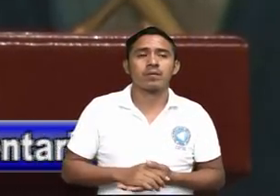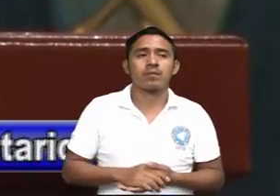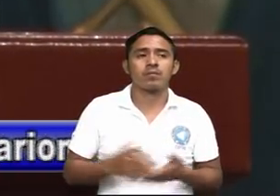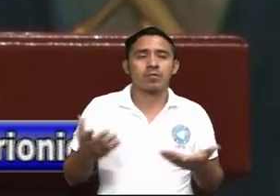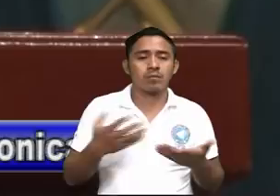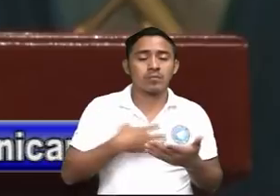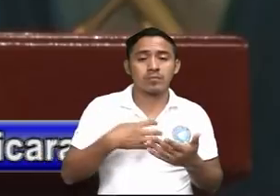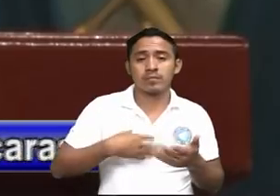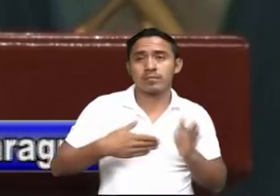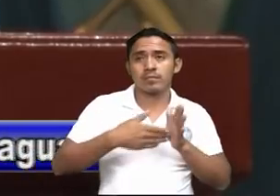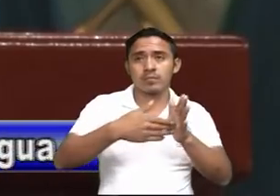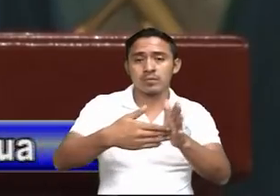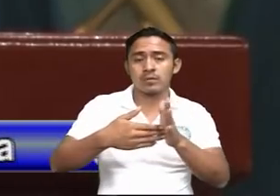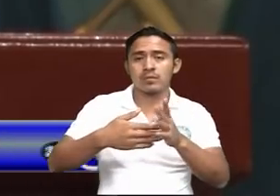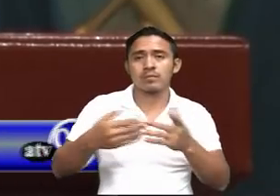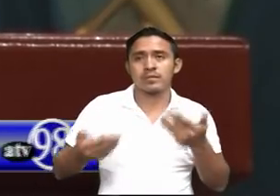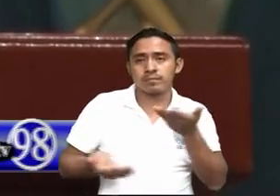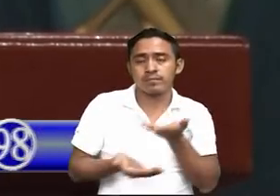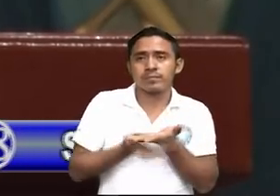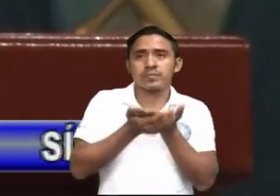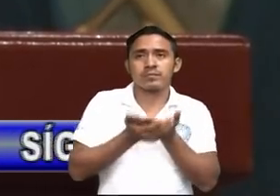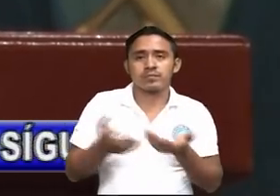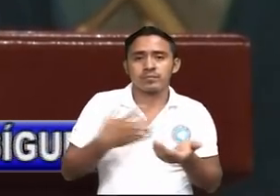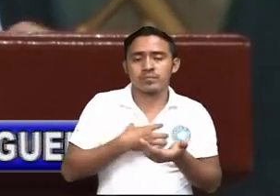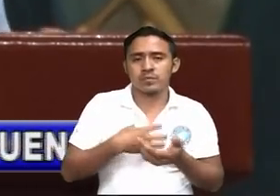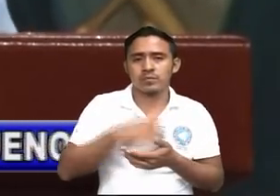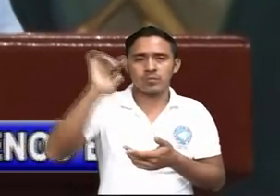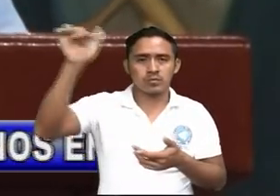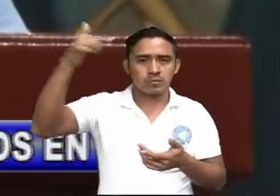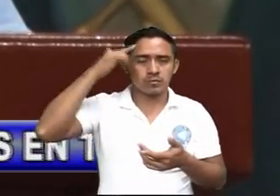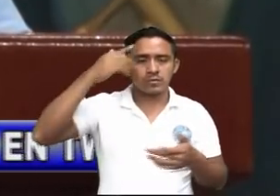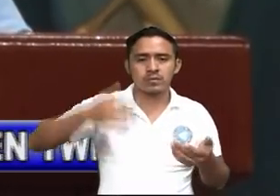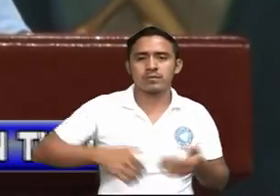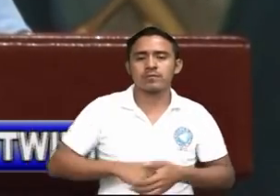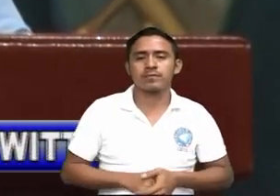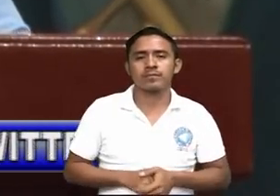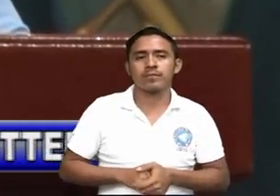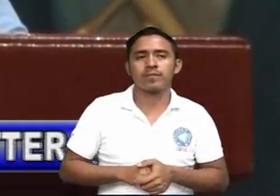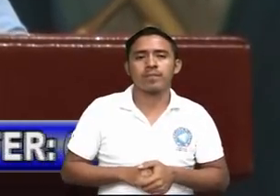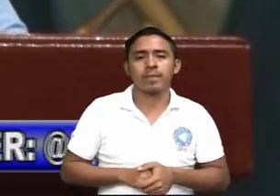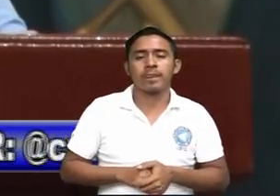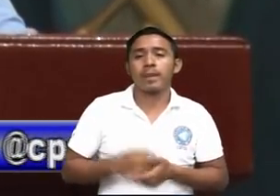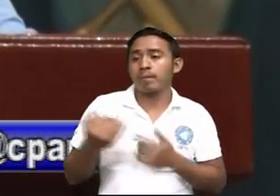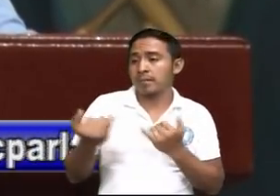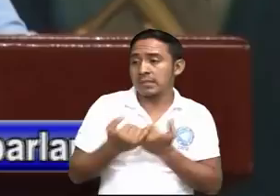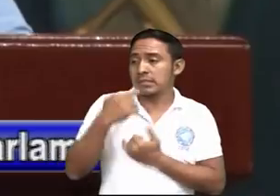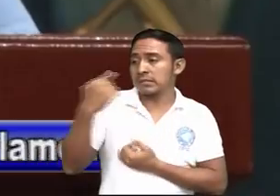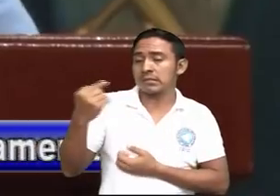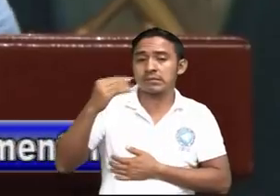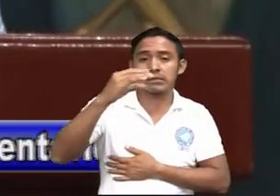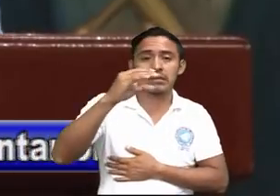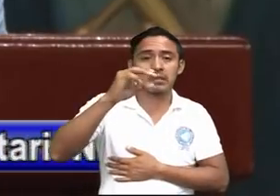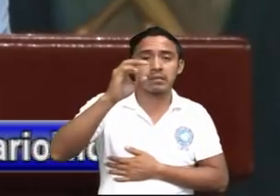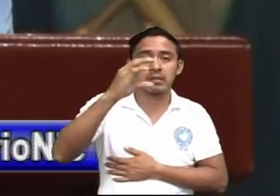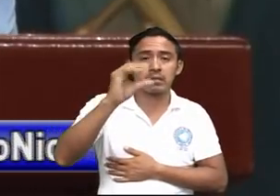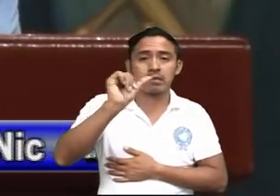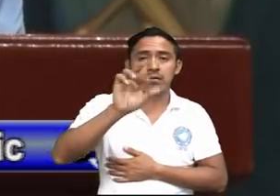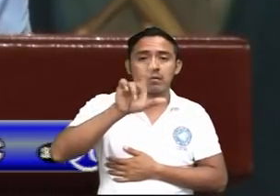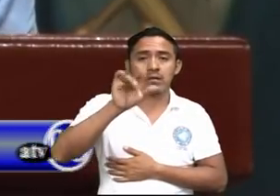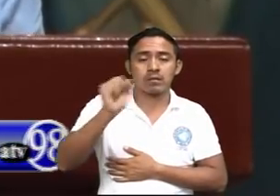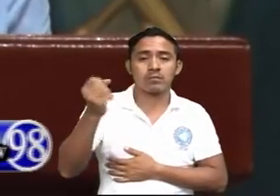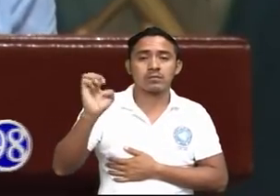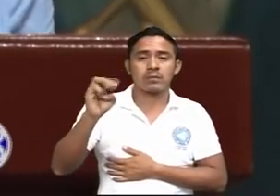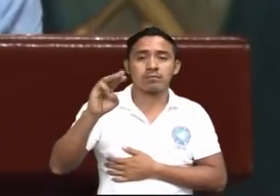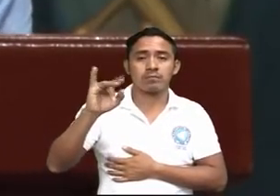de complementariedad con el gobierno central. Como bien lo decía Carlos Emilio, nuestro modelo